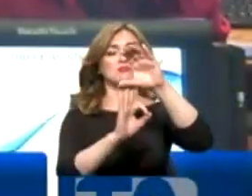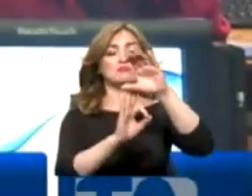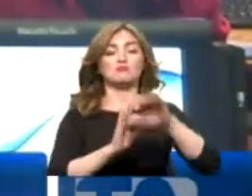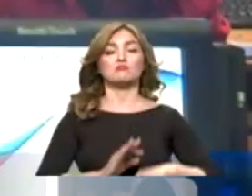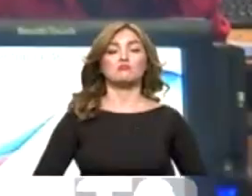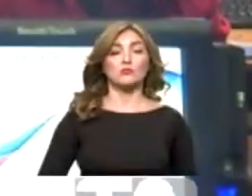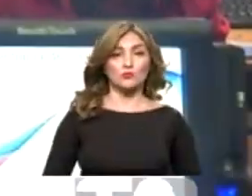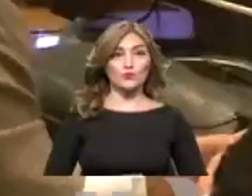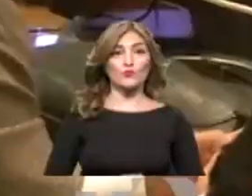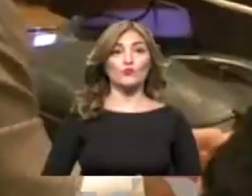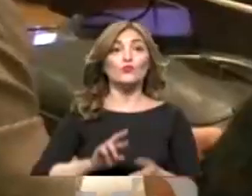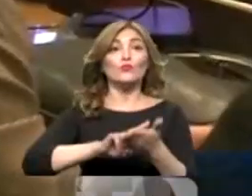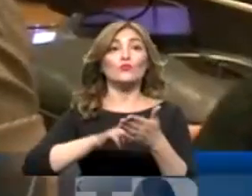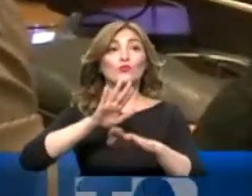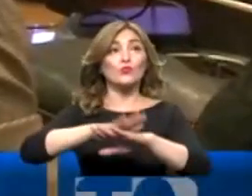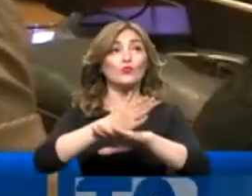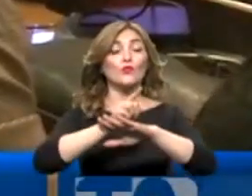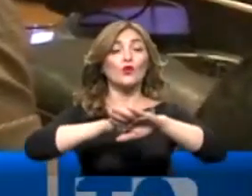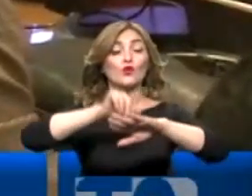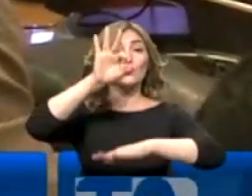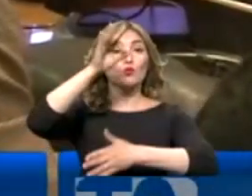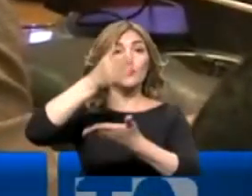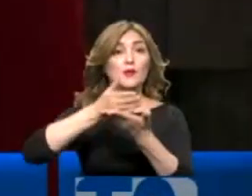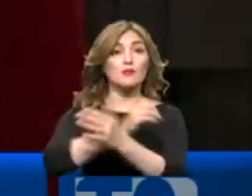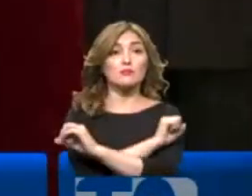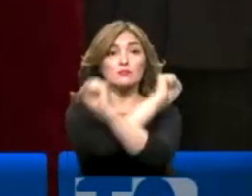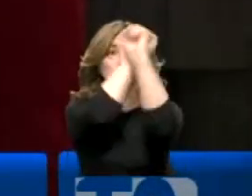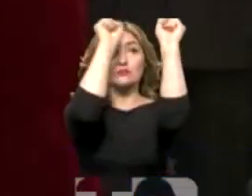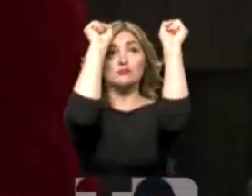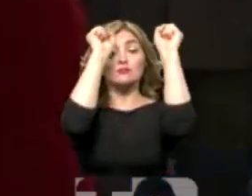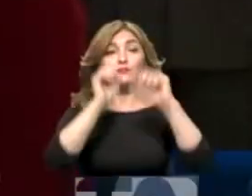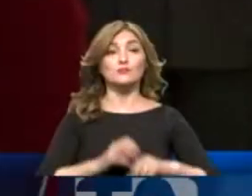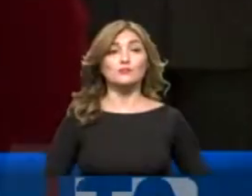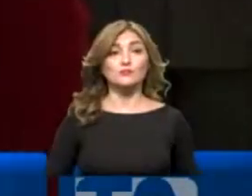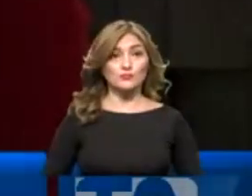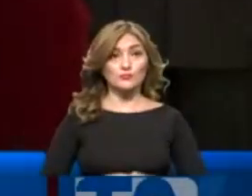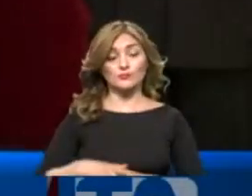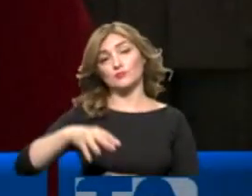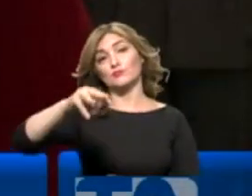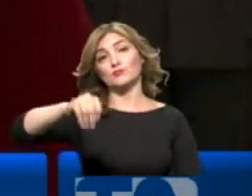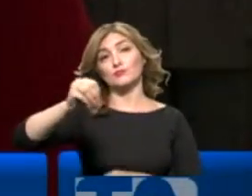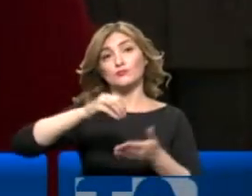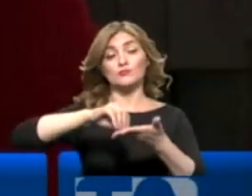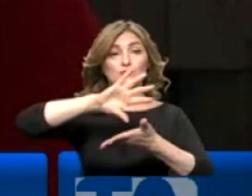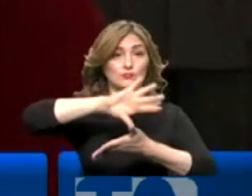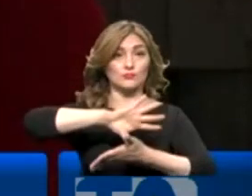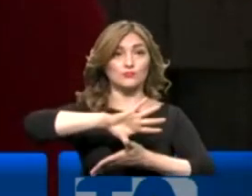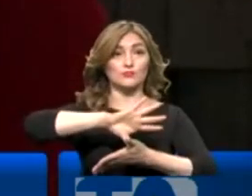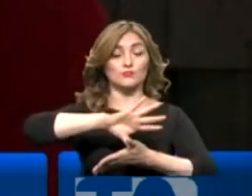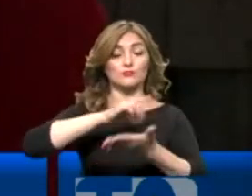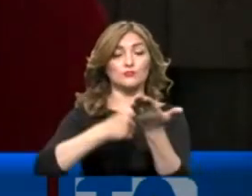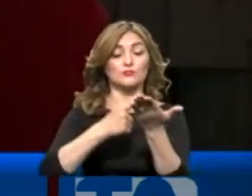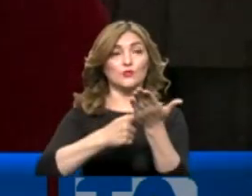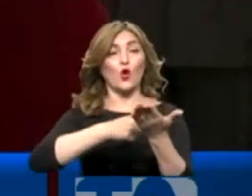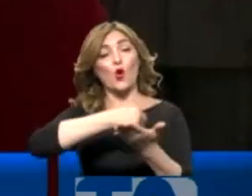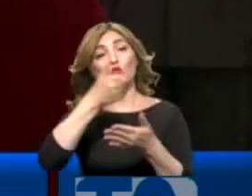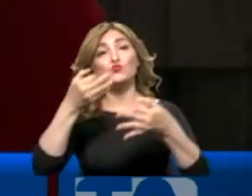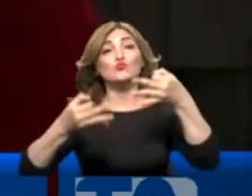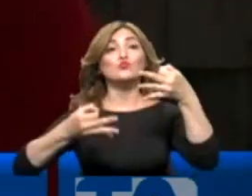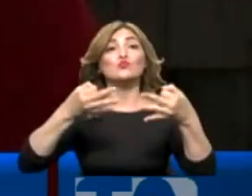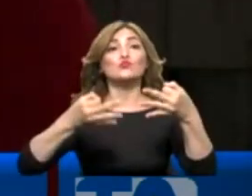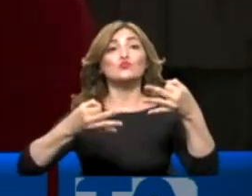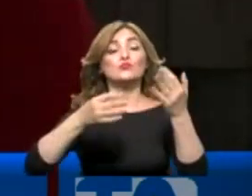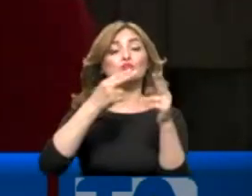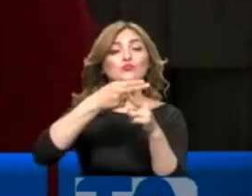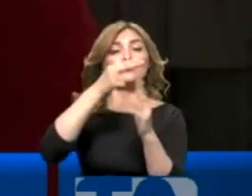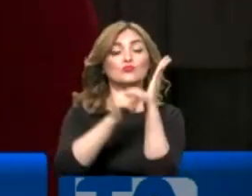Esta sesión está convocada para las 9:30 de la mañana. Y es que además, este martes la Asamblea Nacional debe tratar otro juicio político, el